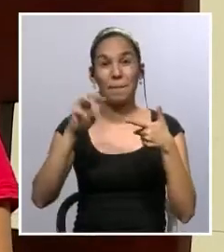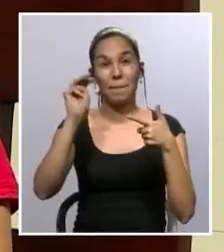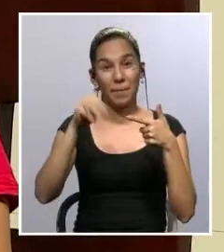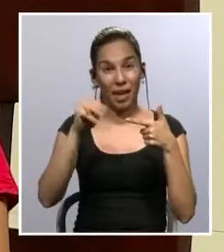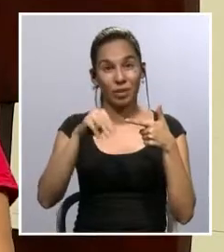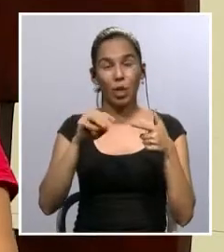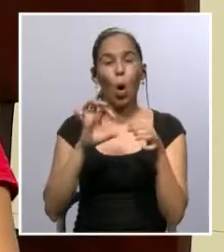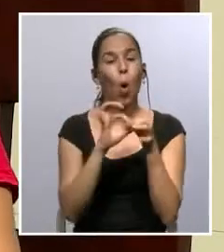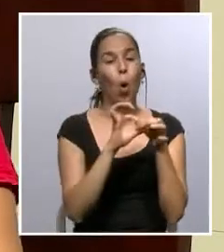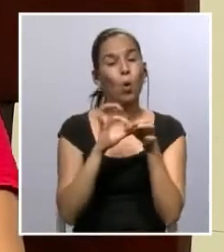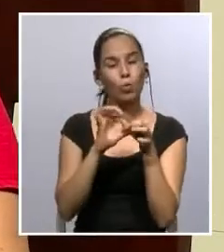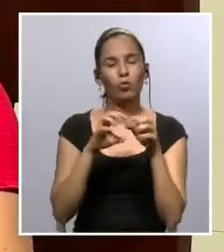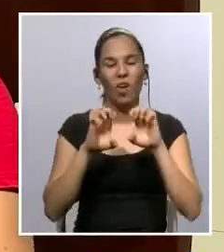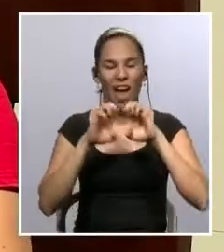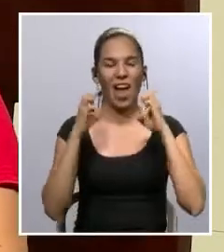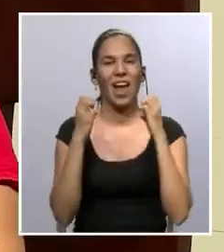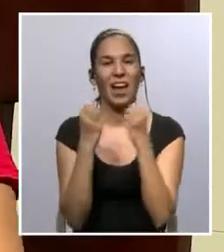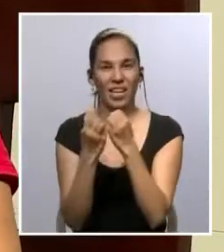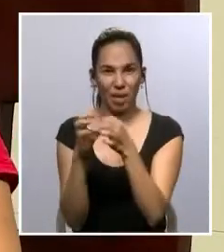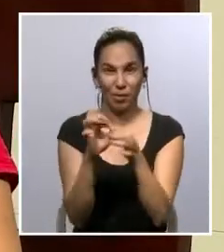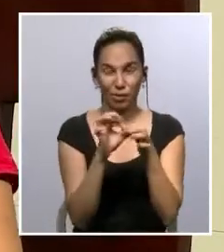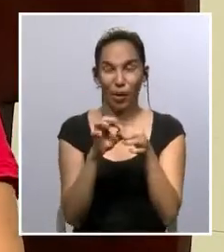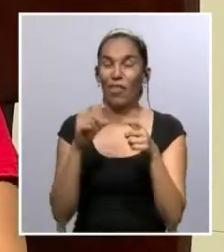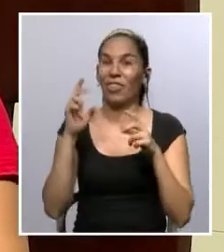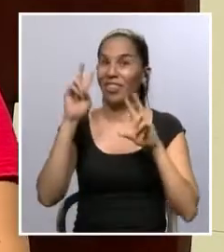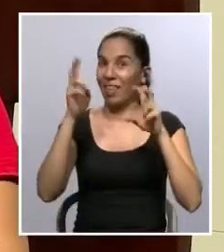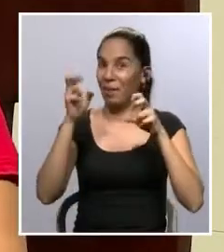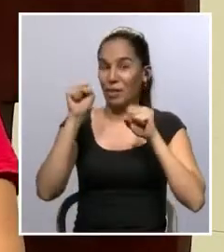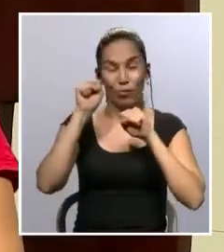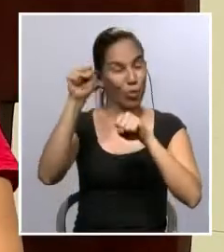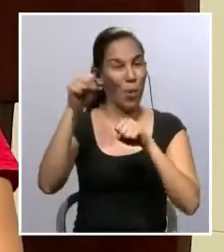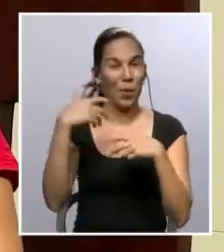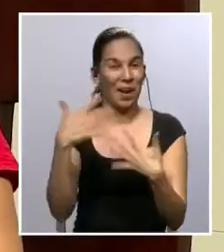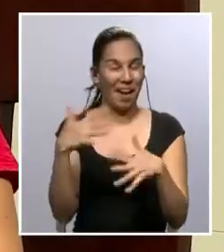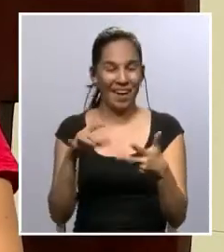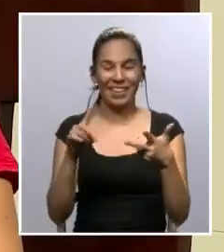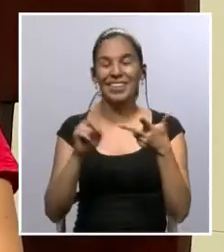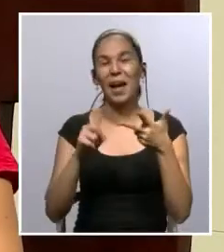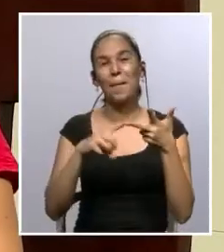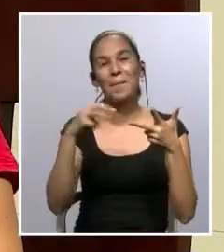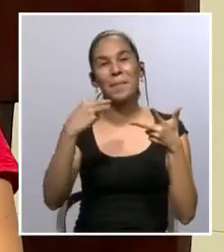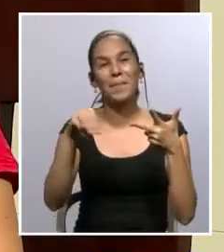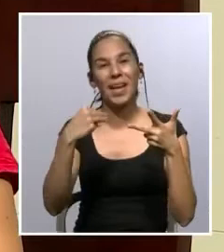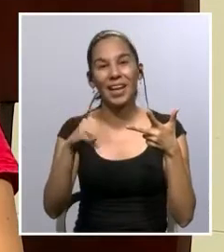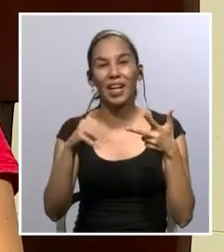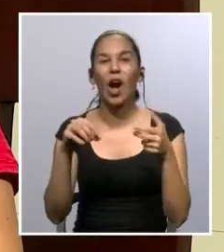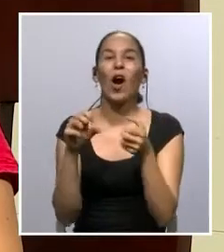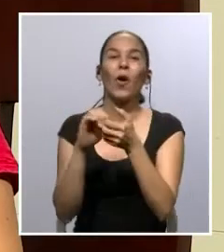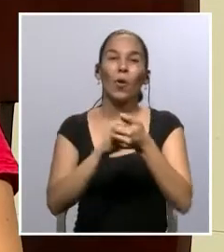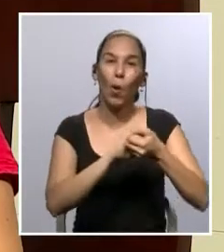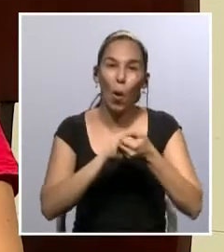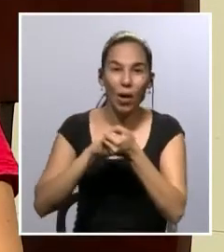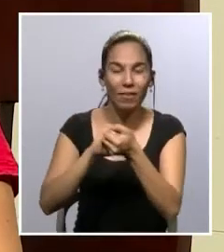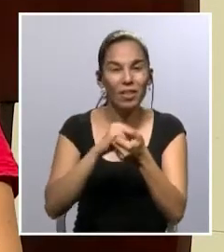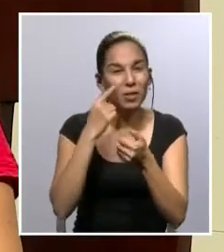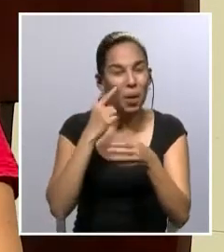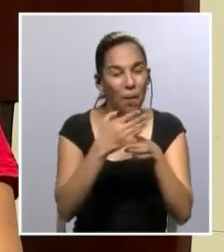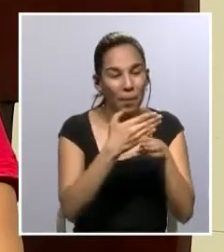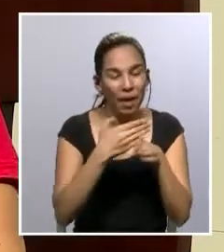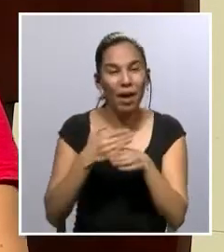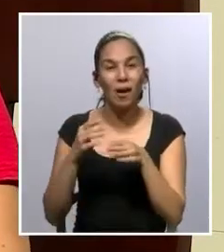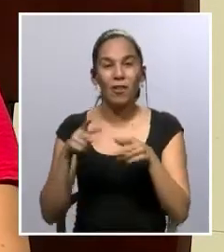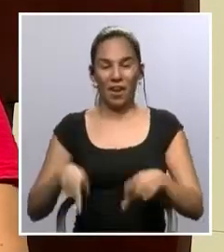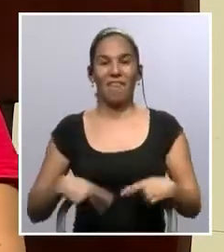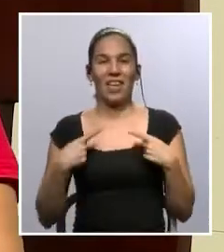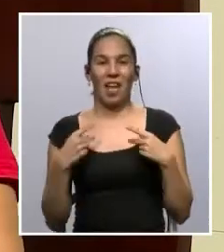juntos hacemos un gran equipo, otro súper tema. El miércoles vamos a estar hablando sobre la colaboración para contribuir en una vida